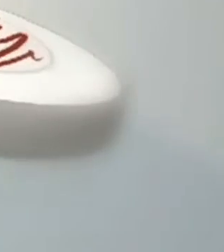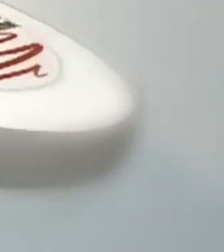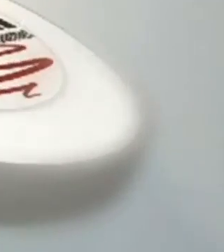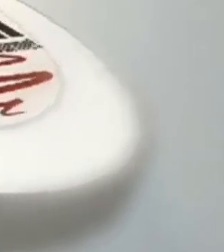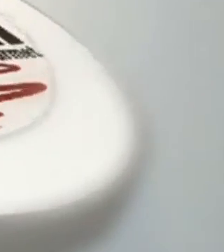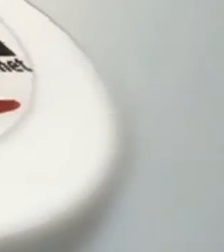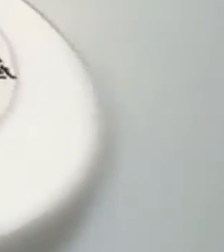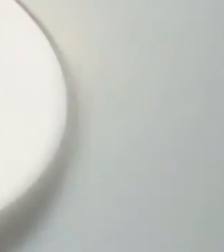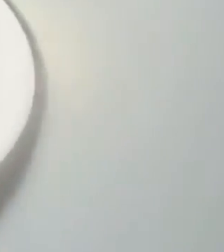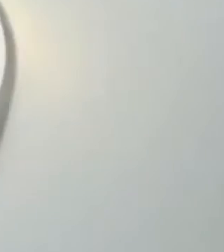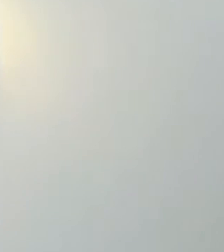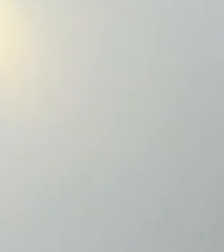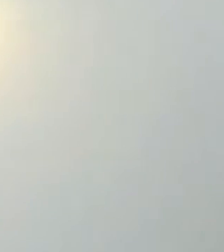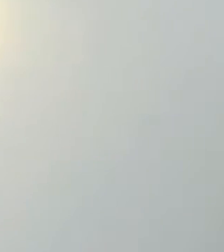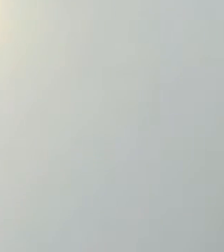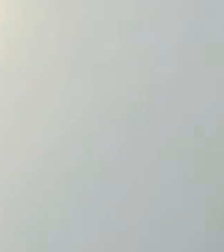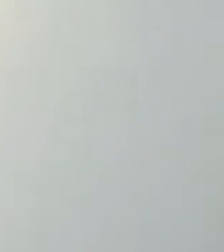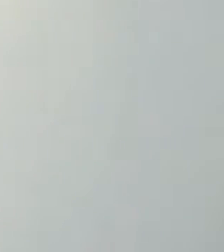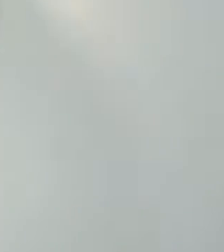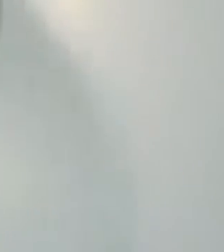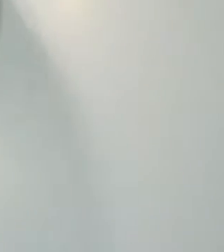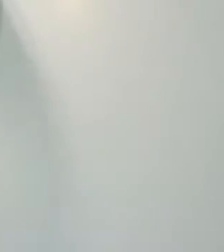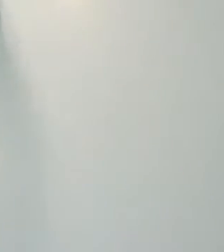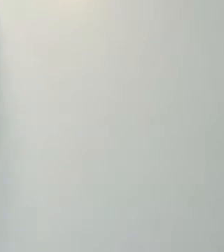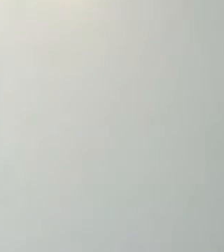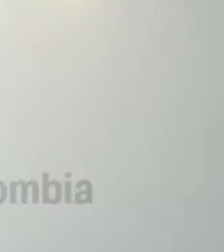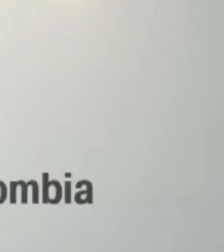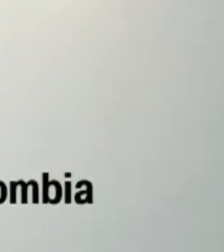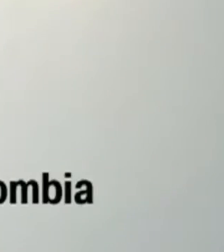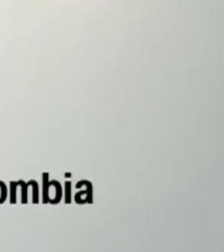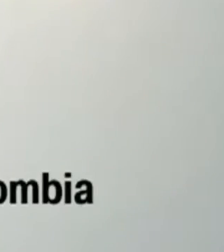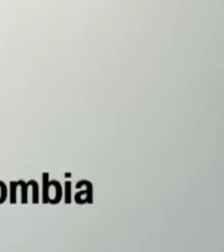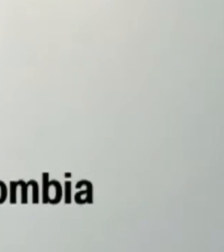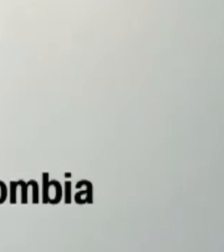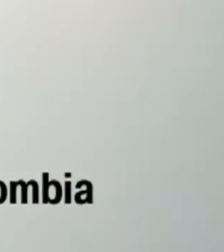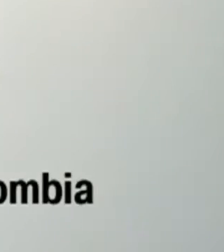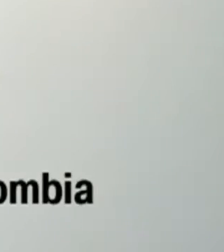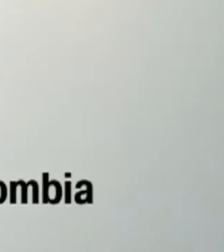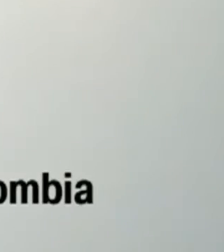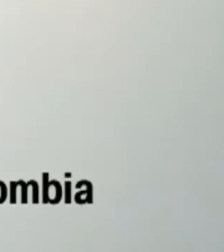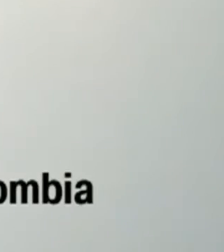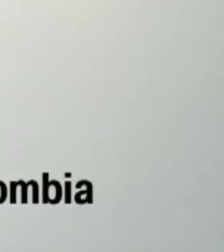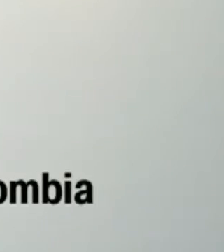de Restaurante El Machín Gourmet, ahora en su nueva sede en el barrio Colombia.